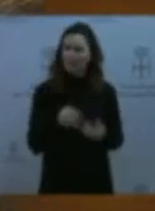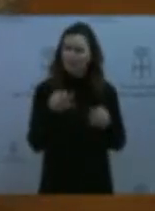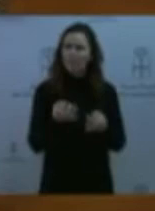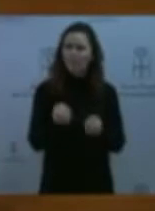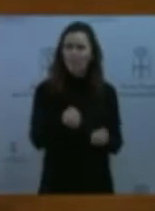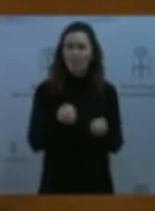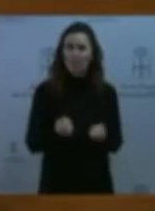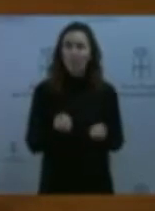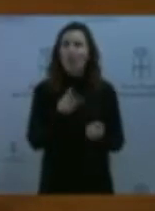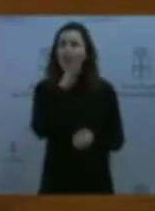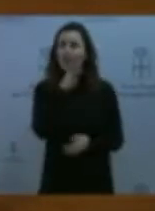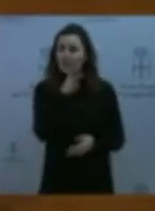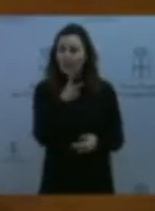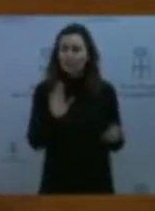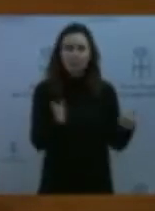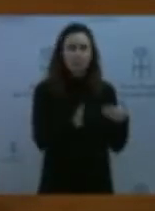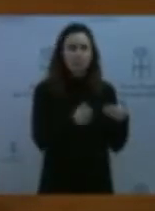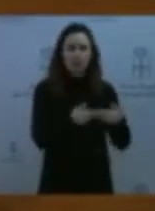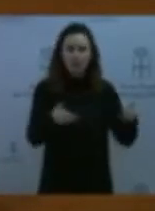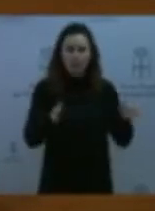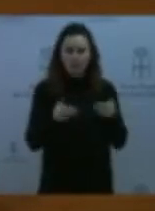¿Cuántas hectáreas de zonas de